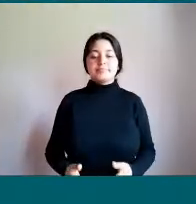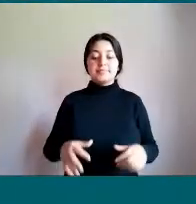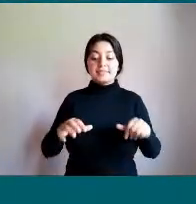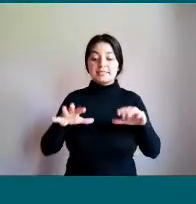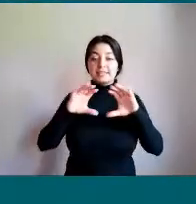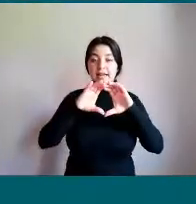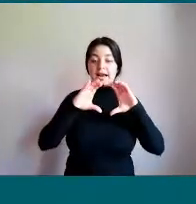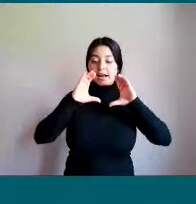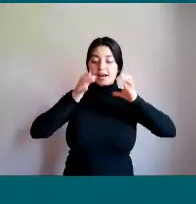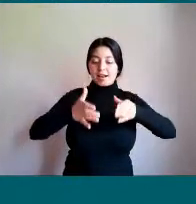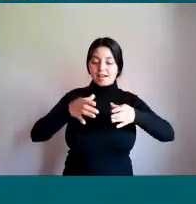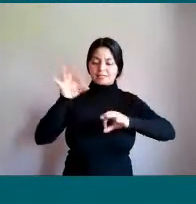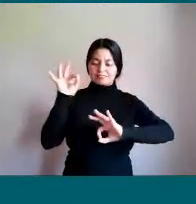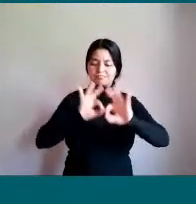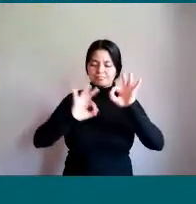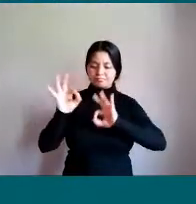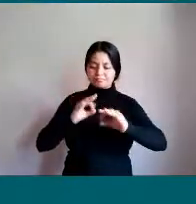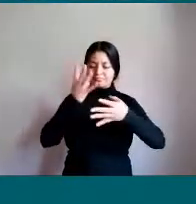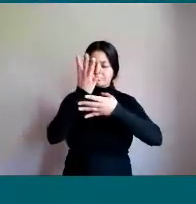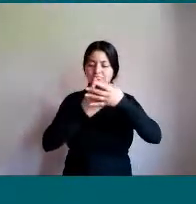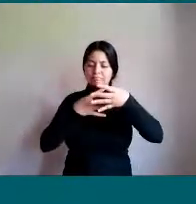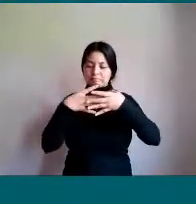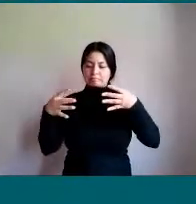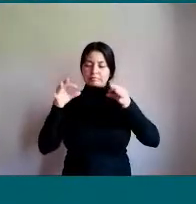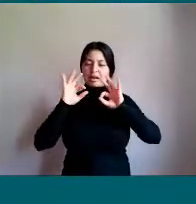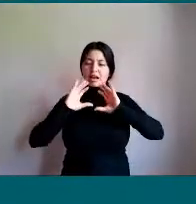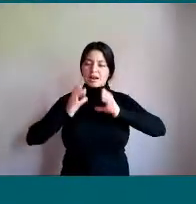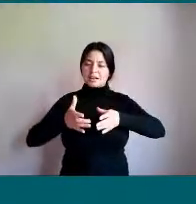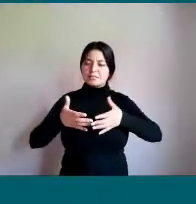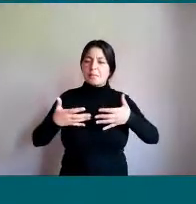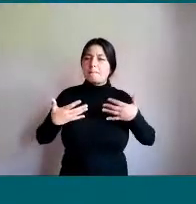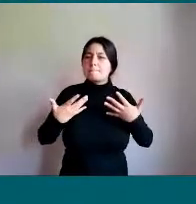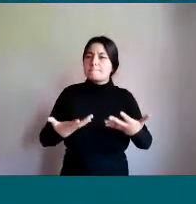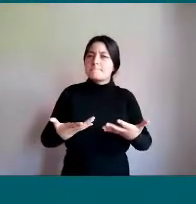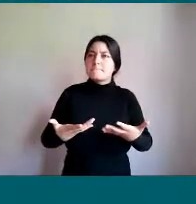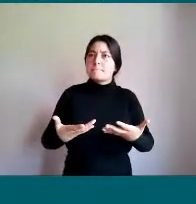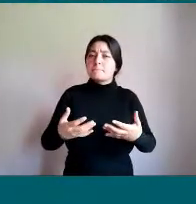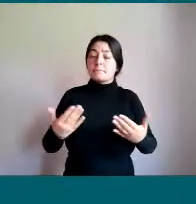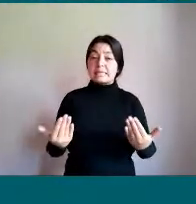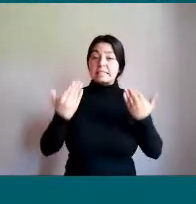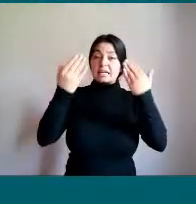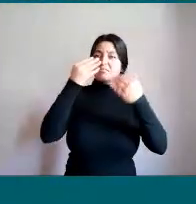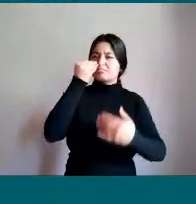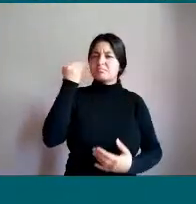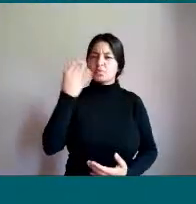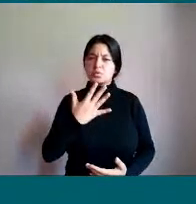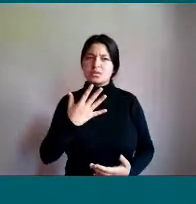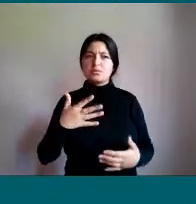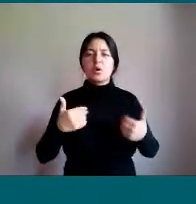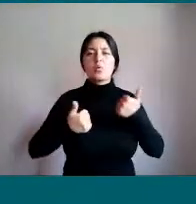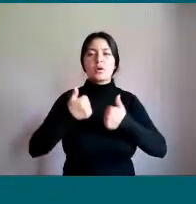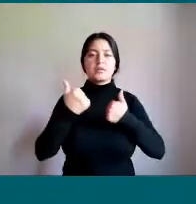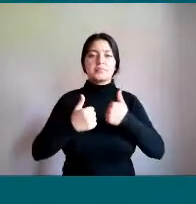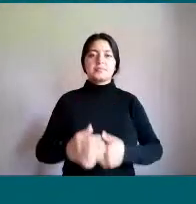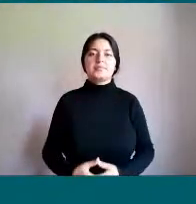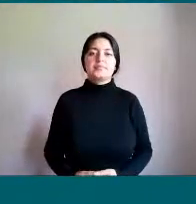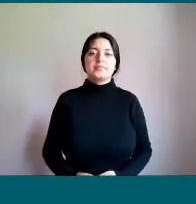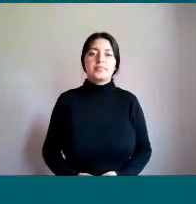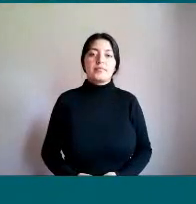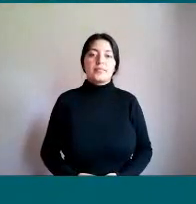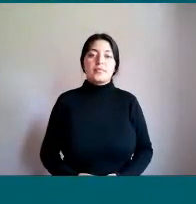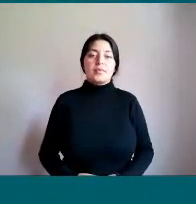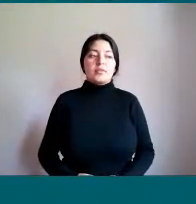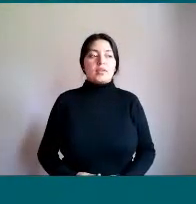no. Y aquí me topé con una cita que ha sido para mí una guía, ¿no? Una parte muy